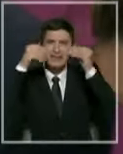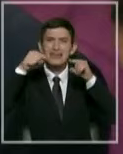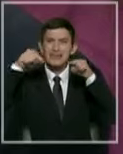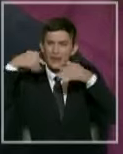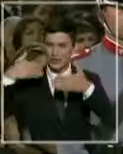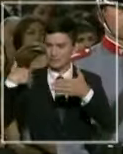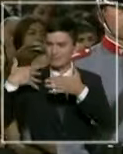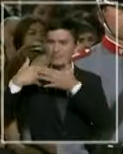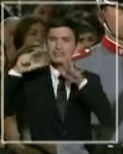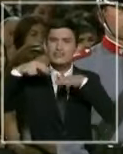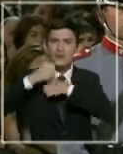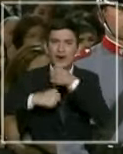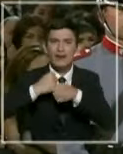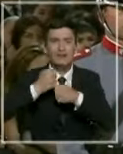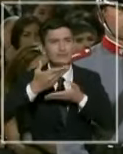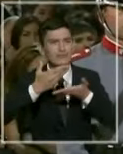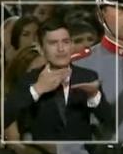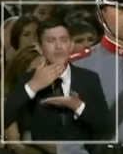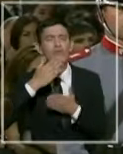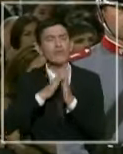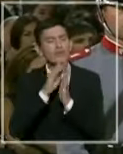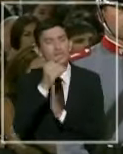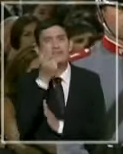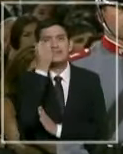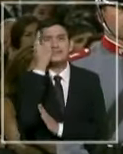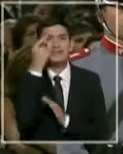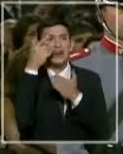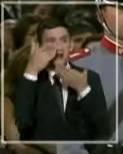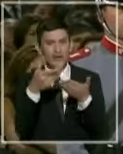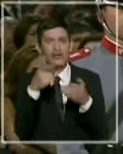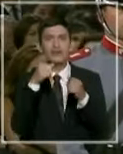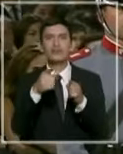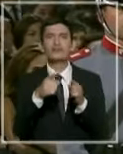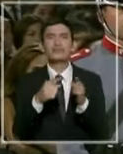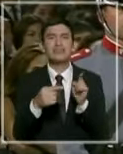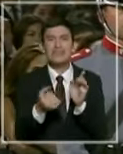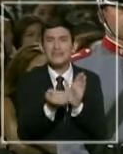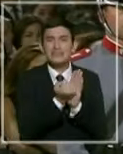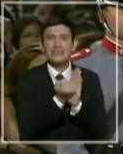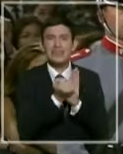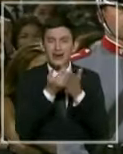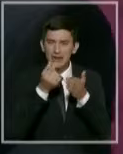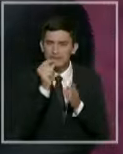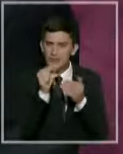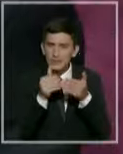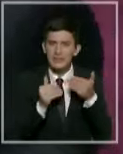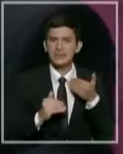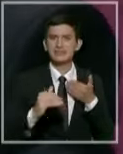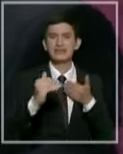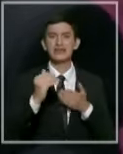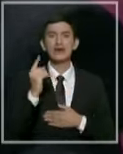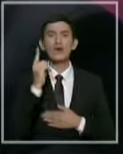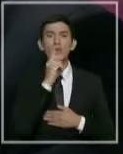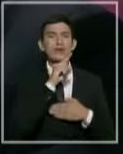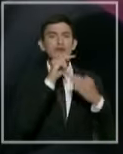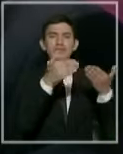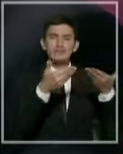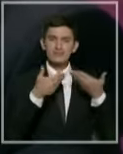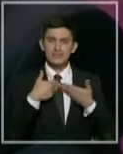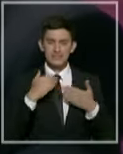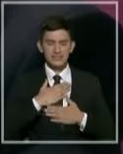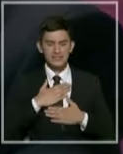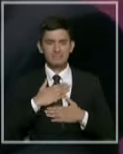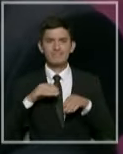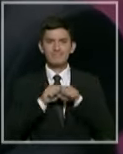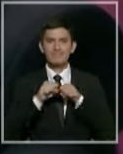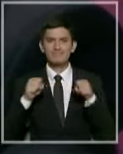18 años. Y que sepas que tu infinito legado recién empieza. Como el último legado que me dejaste a mí, convencerme de